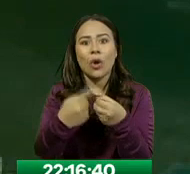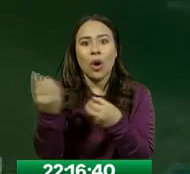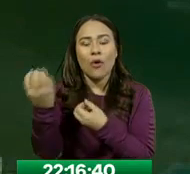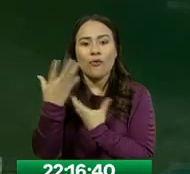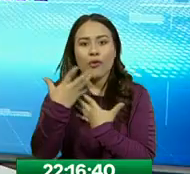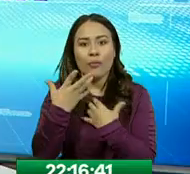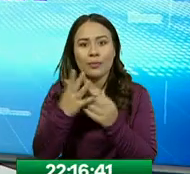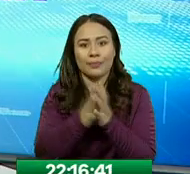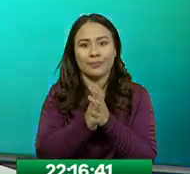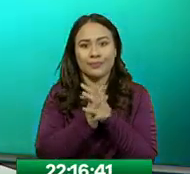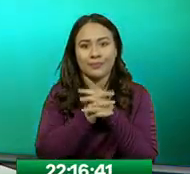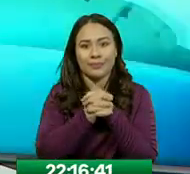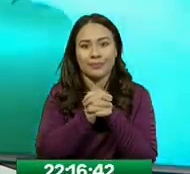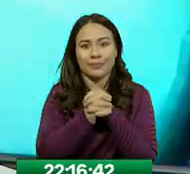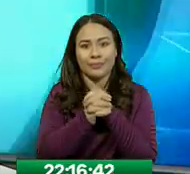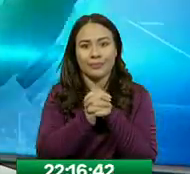Casamen.